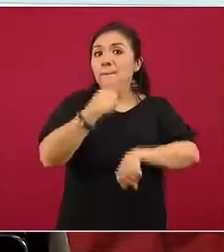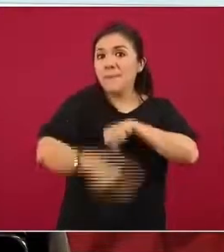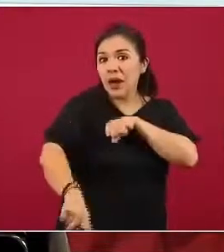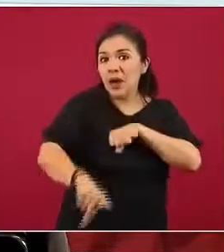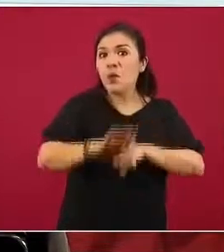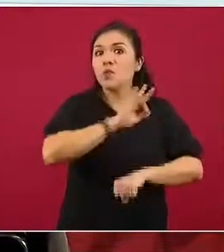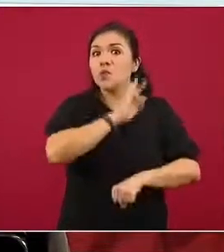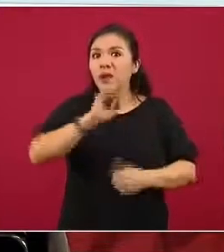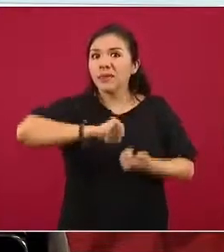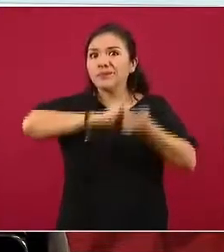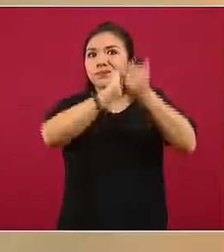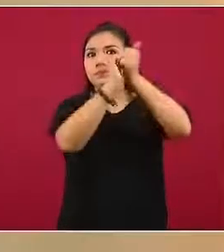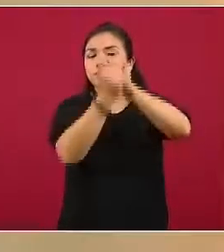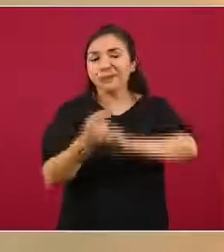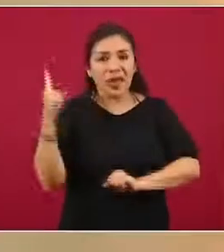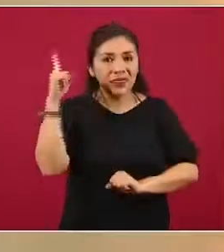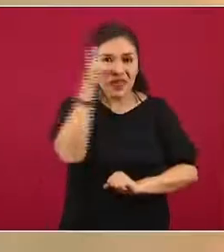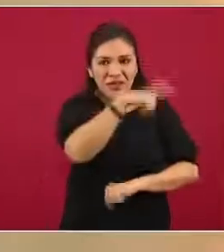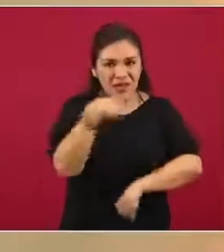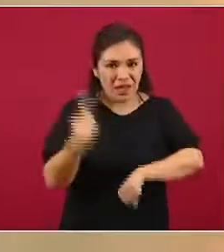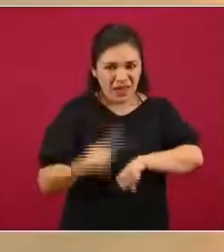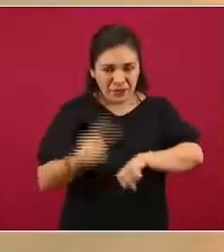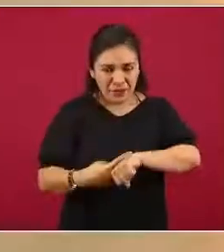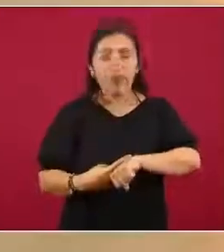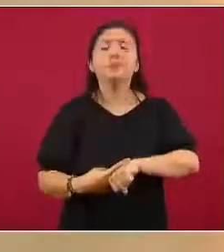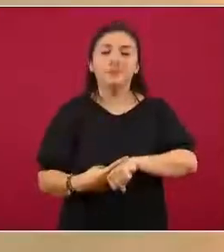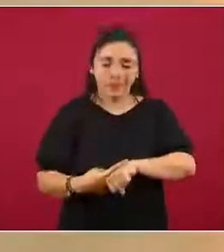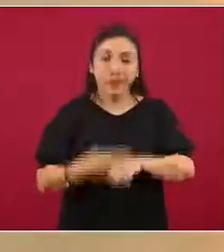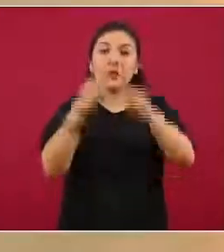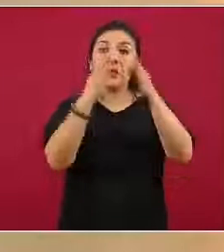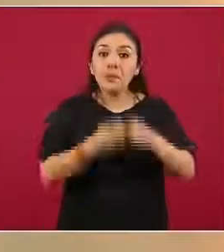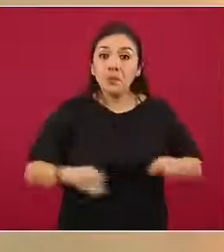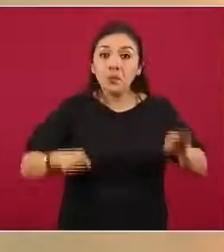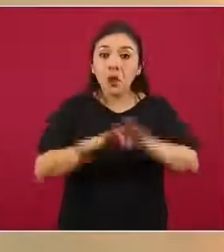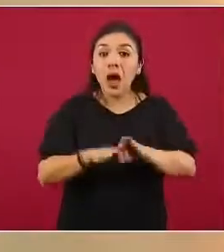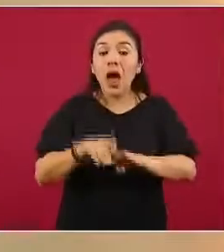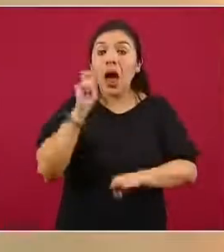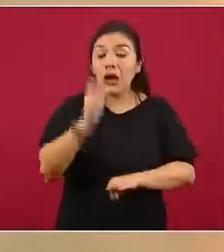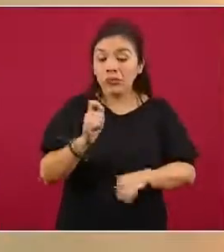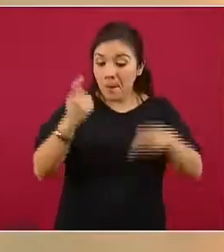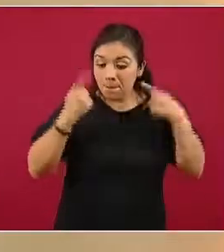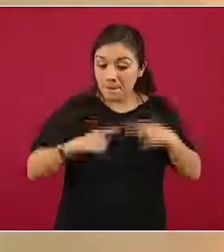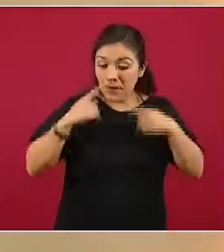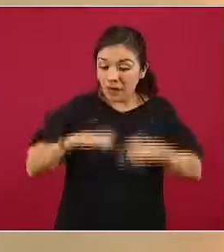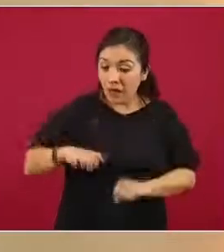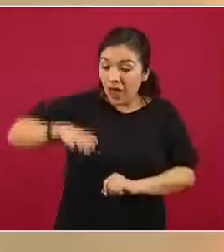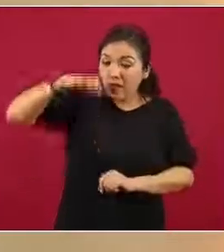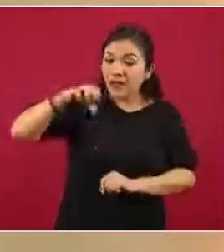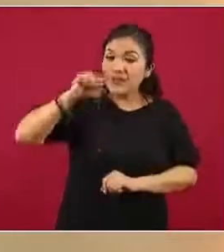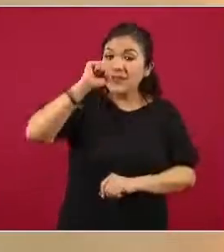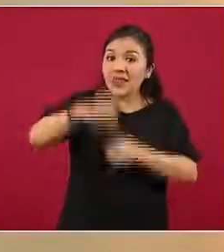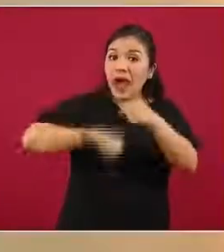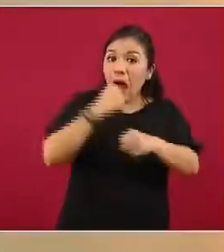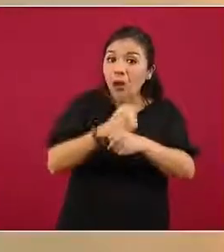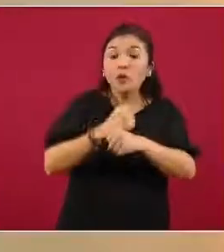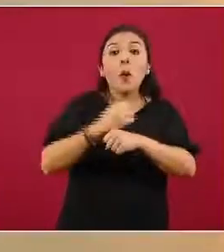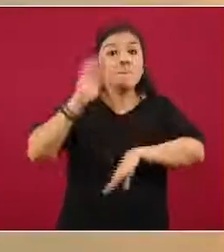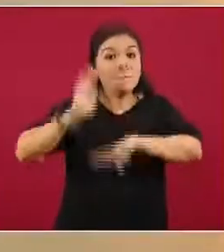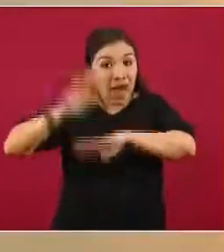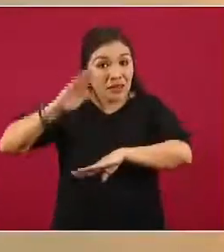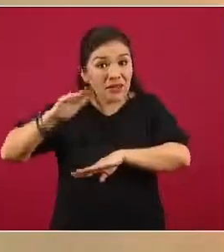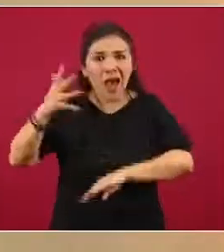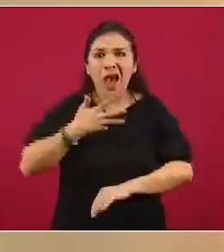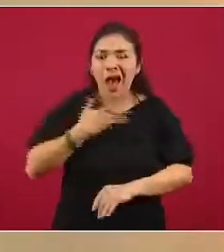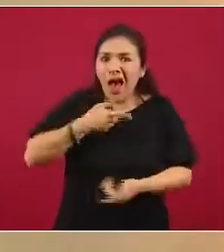de presentar mayores complicaciones. Es importante que las personas de 60 años o más que